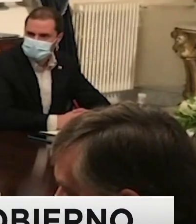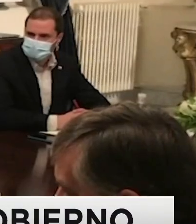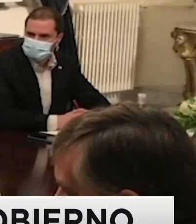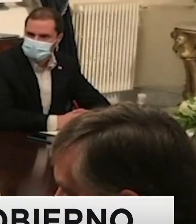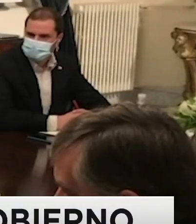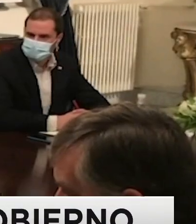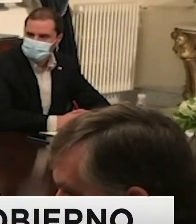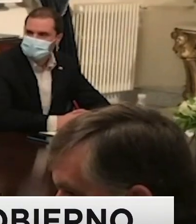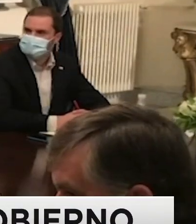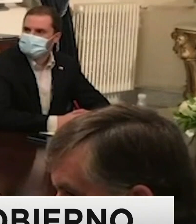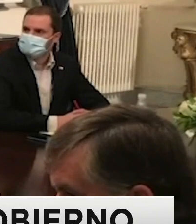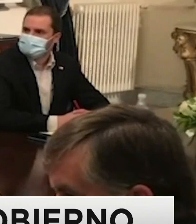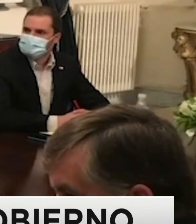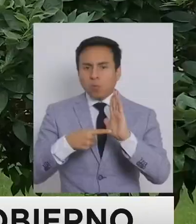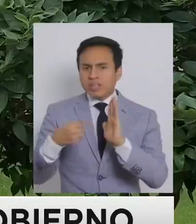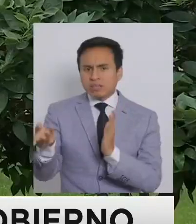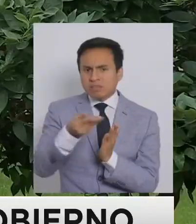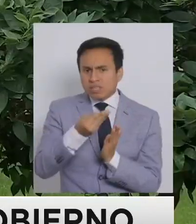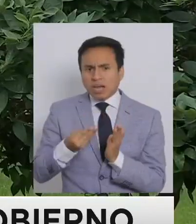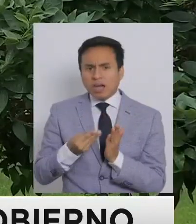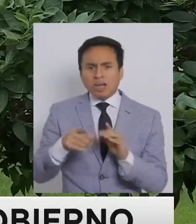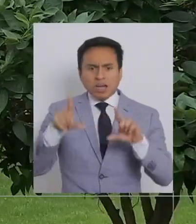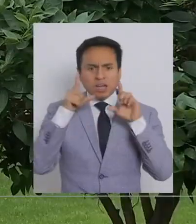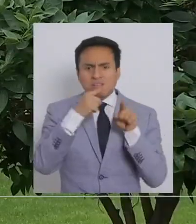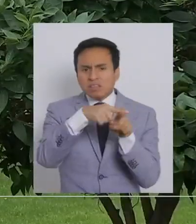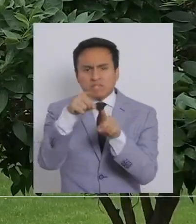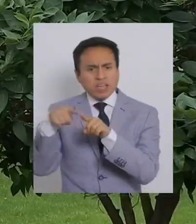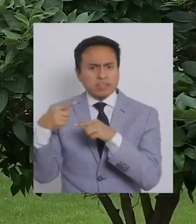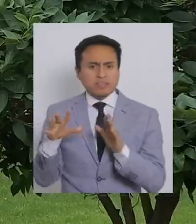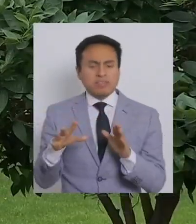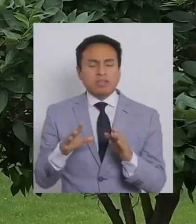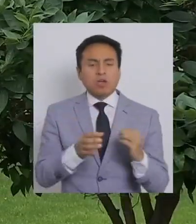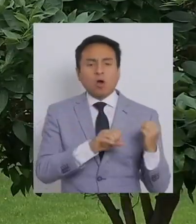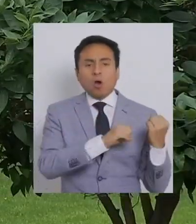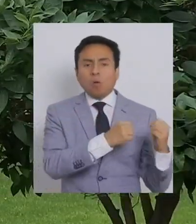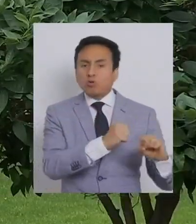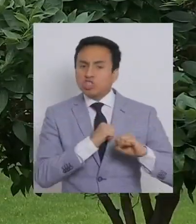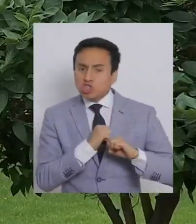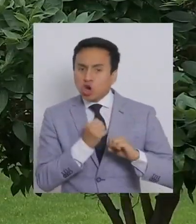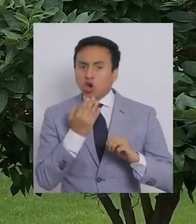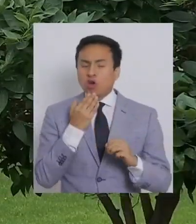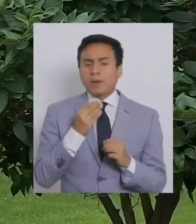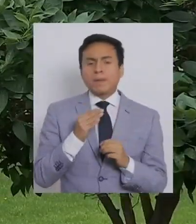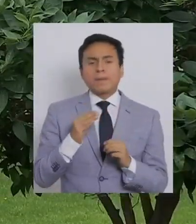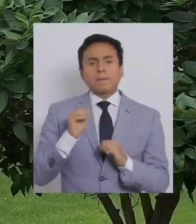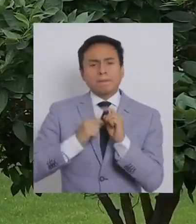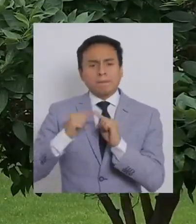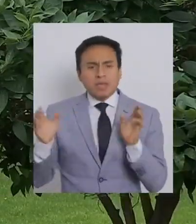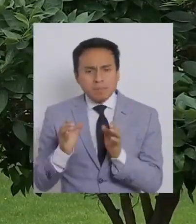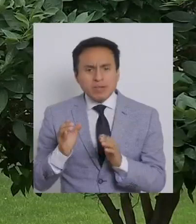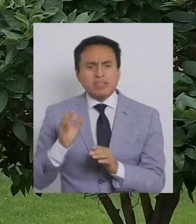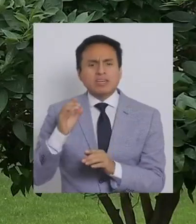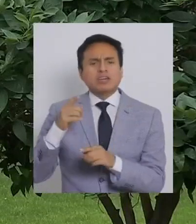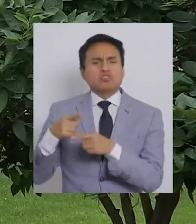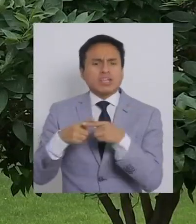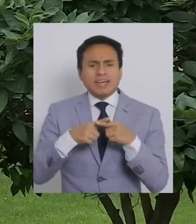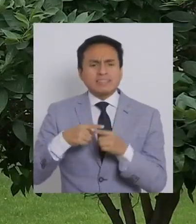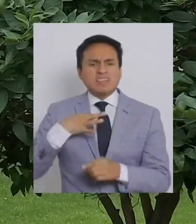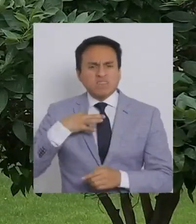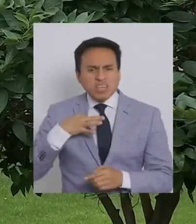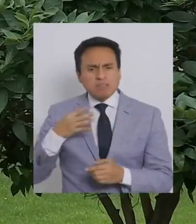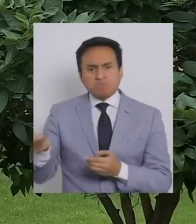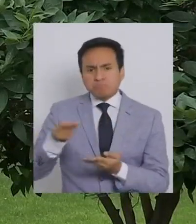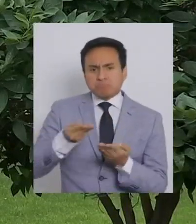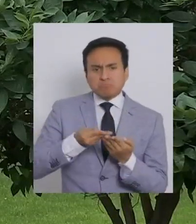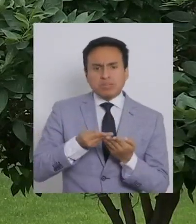las opiniones, las propuestas de muchos actores, parte de la oposición, pymes, sociedad civil, y por supuesto